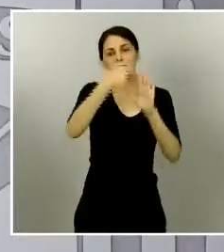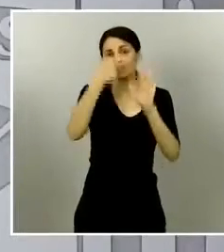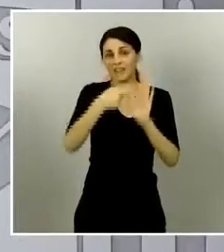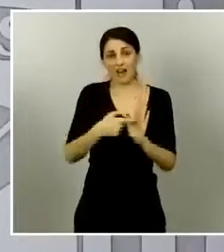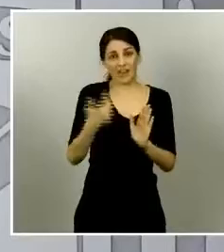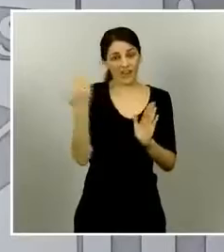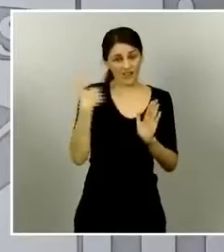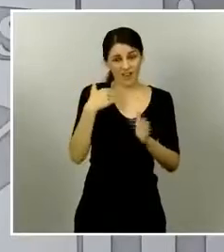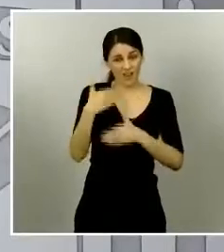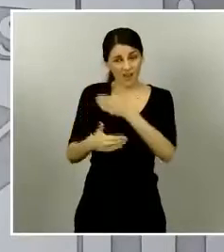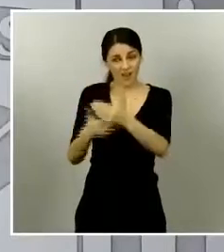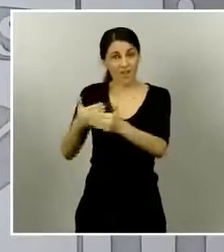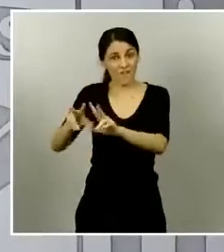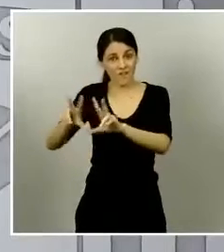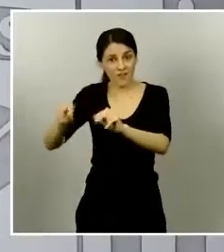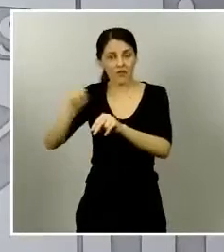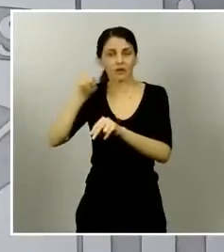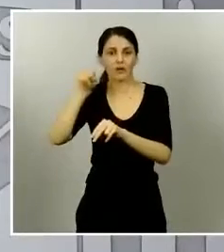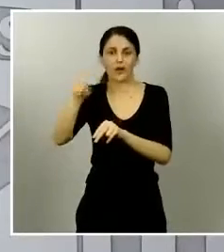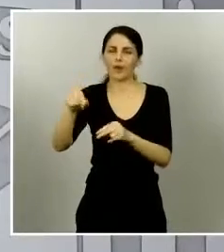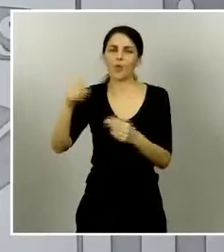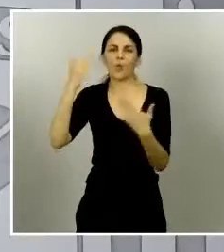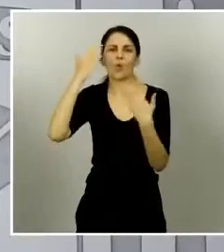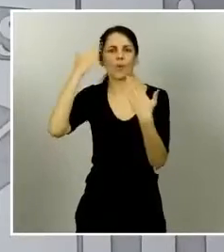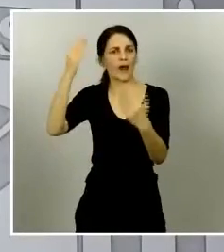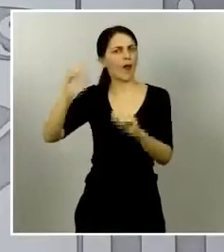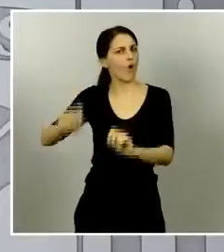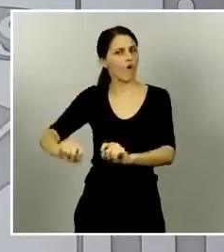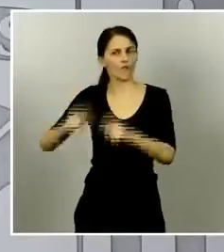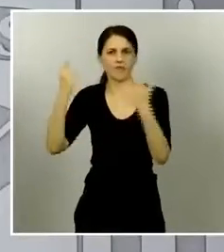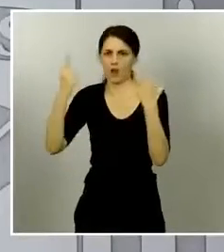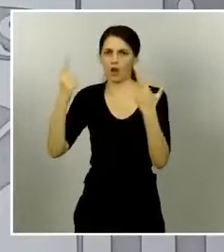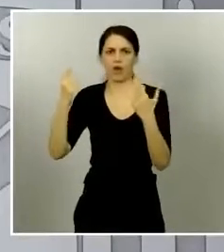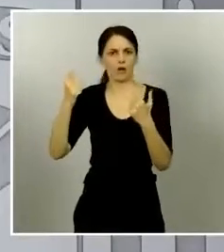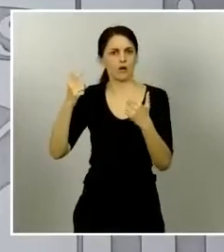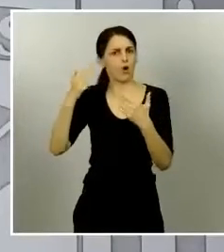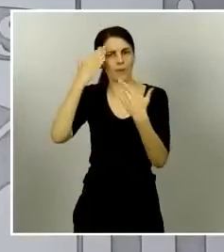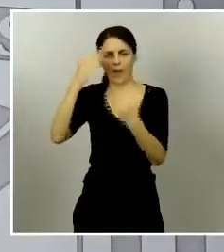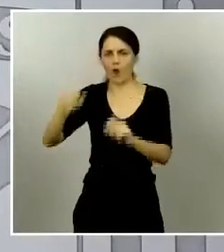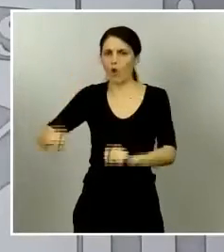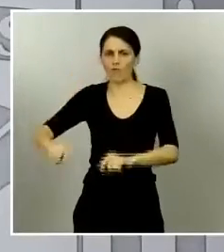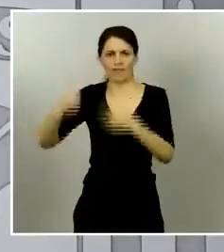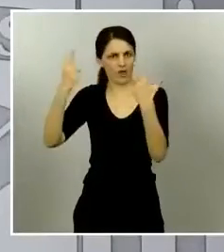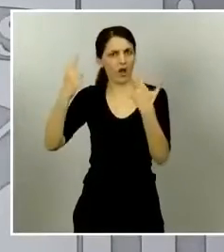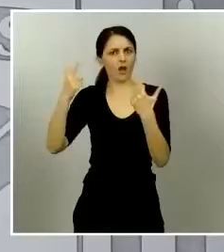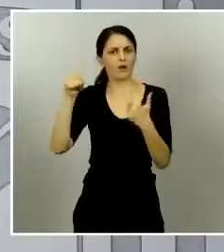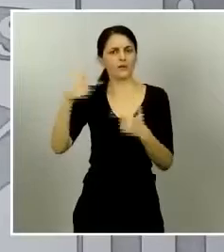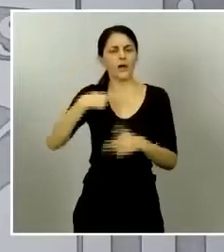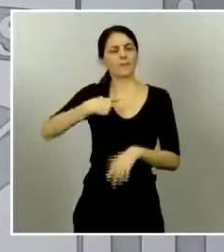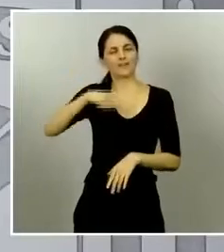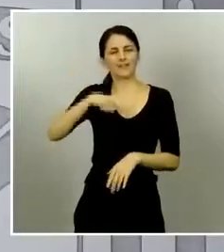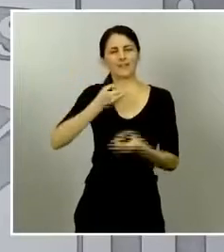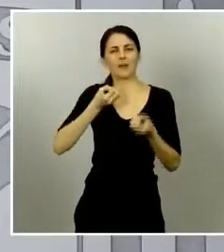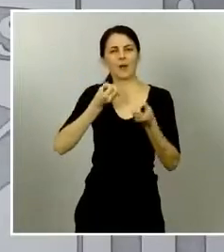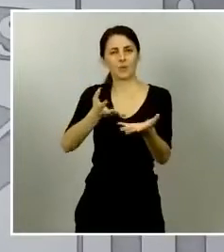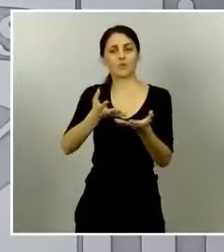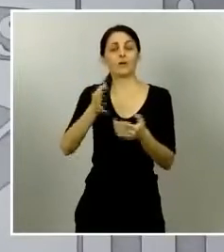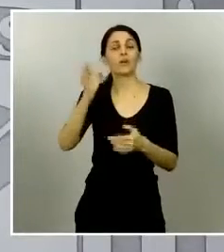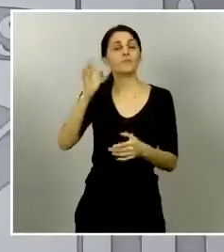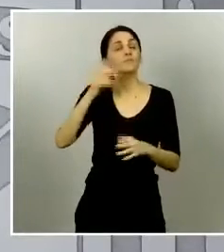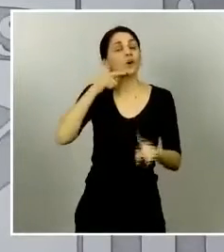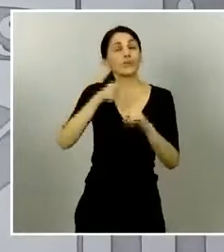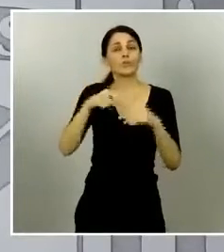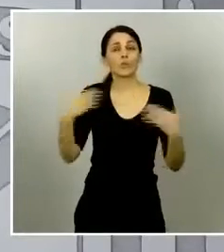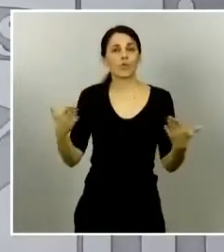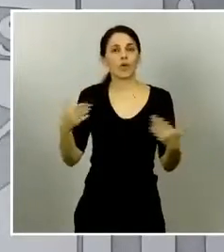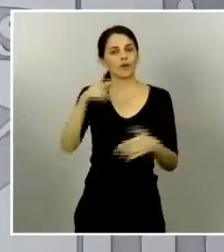desescalada, se hará también un gran acto de homenaje, como anunció el presidente, un homenaje oficial presidido por el jefe del